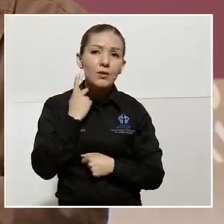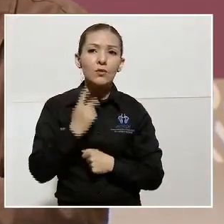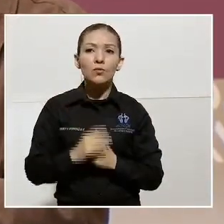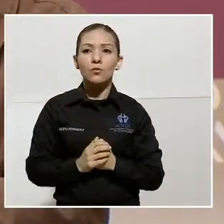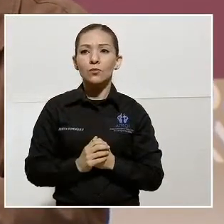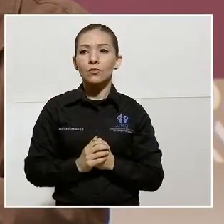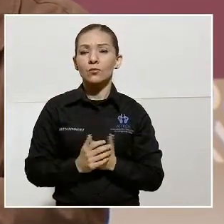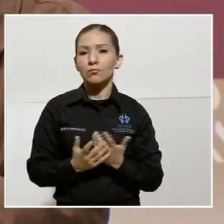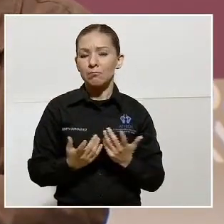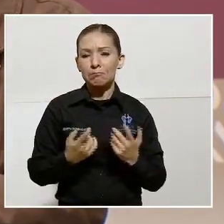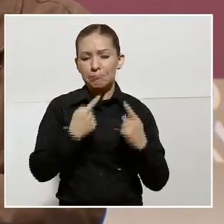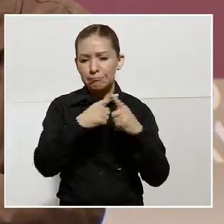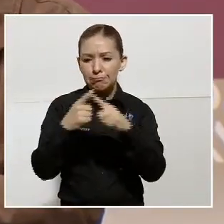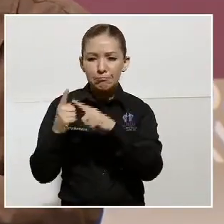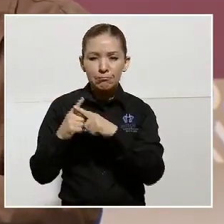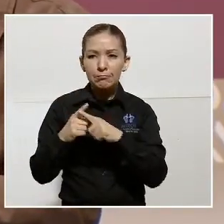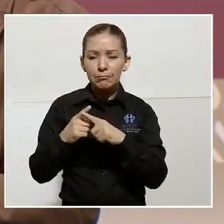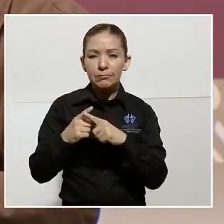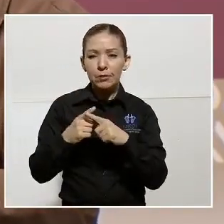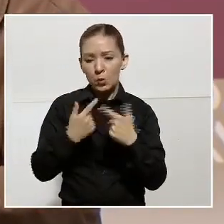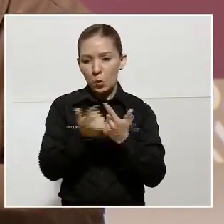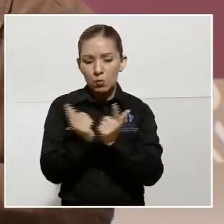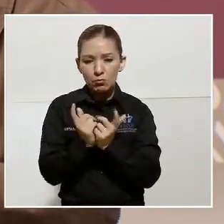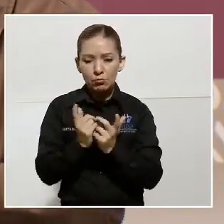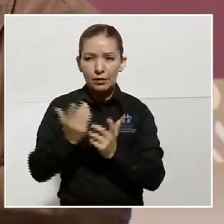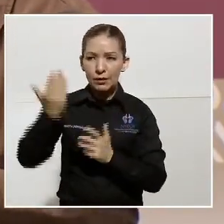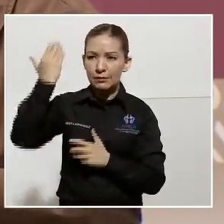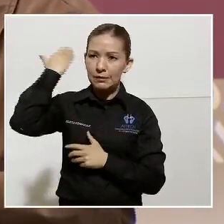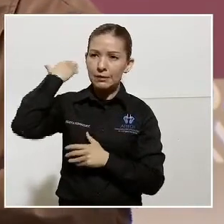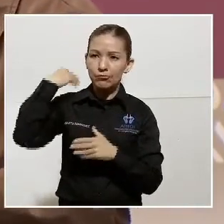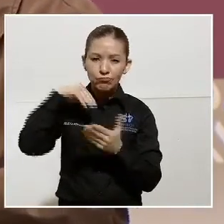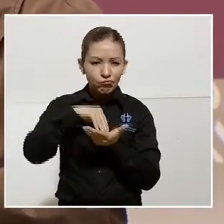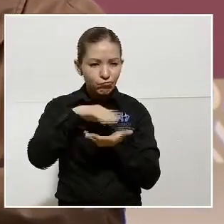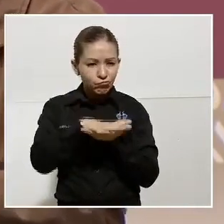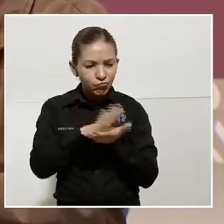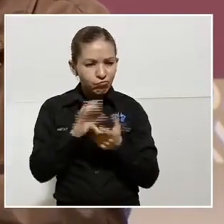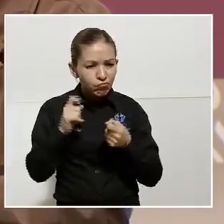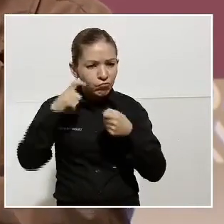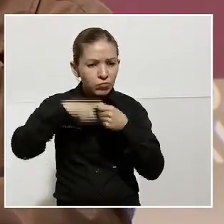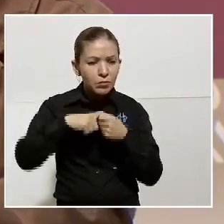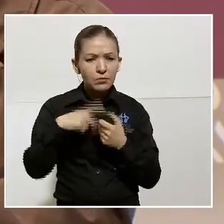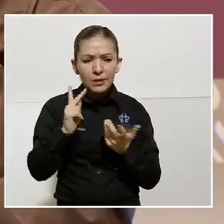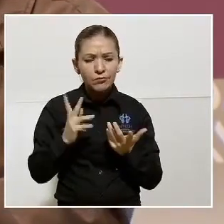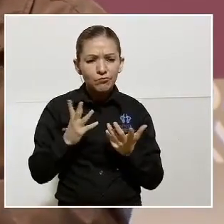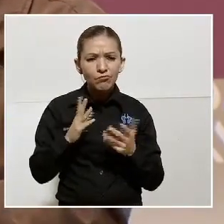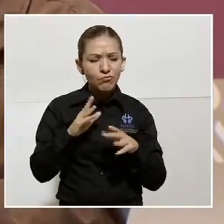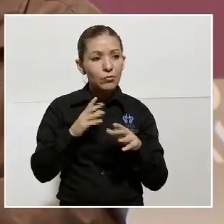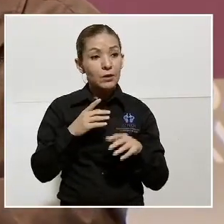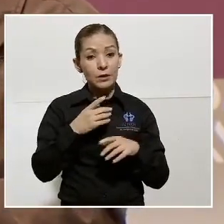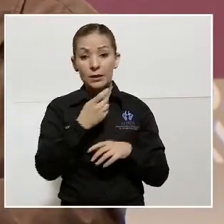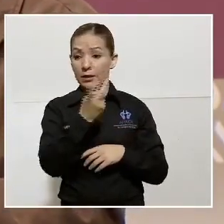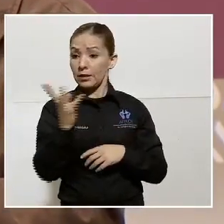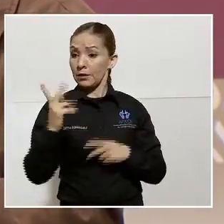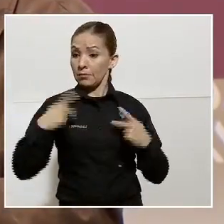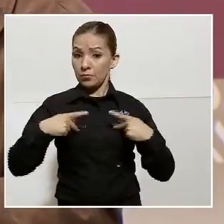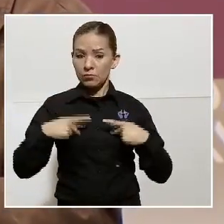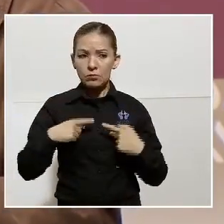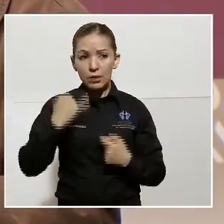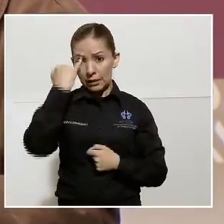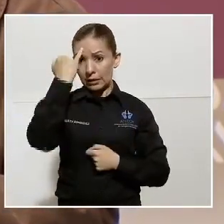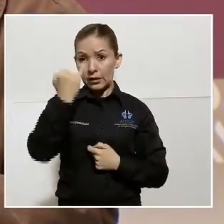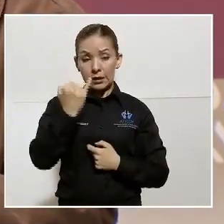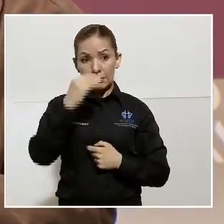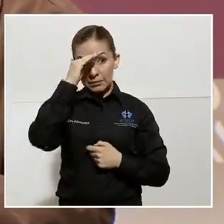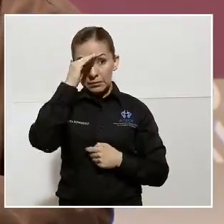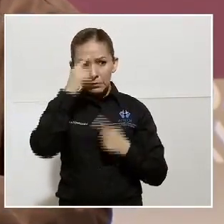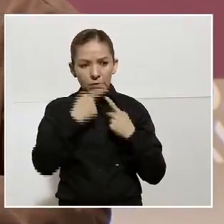ellos proscritos en aquel entonces, y contra todas las expresiones contraculturales de la época,